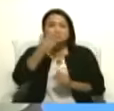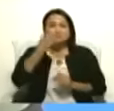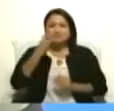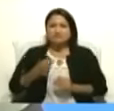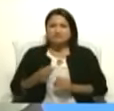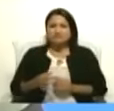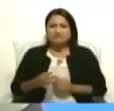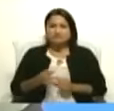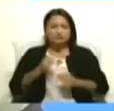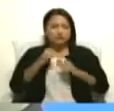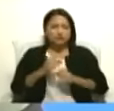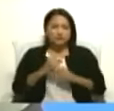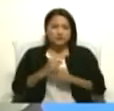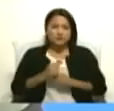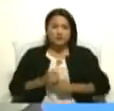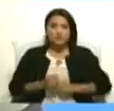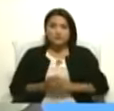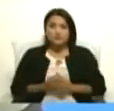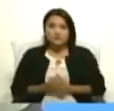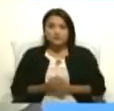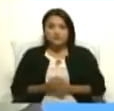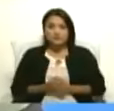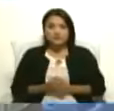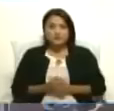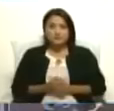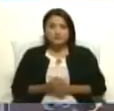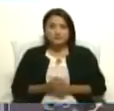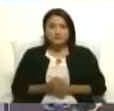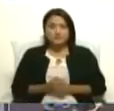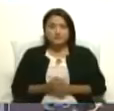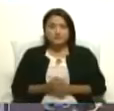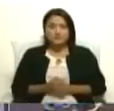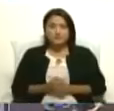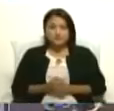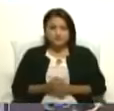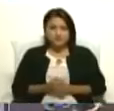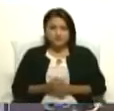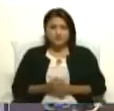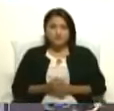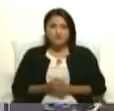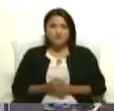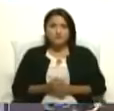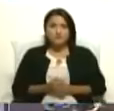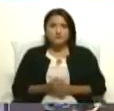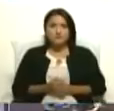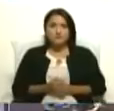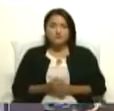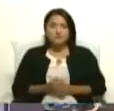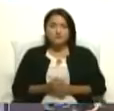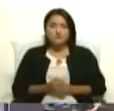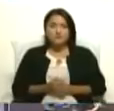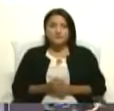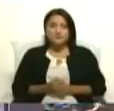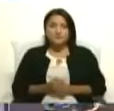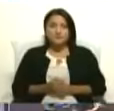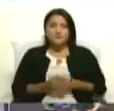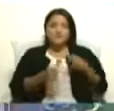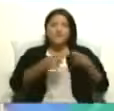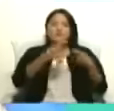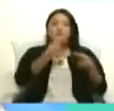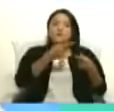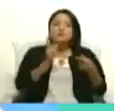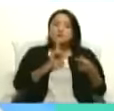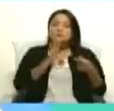un Sembrador de ceniza primero primera matriz que intentaron sembrar que se suspende el